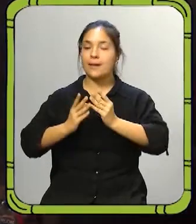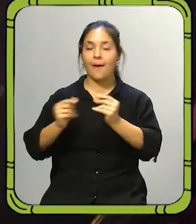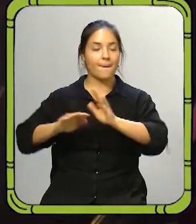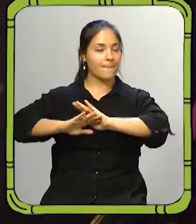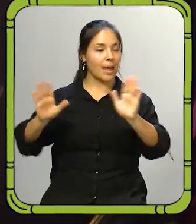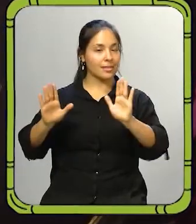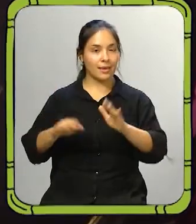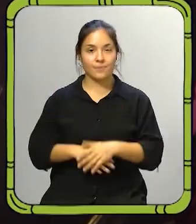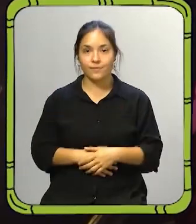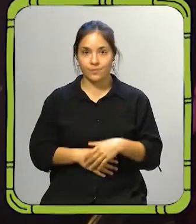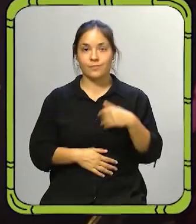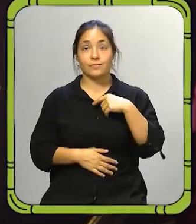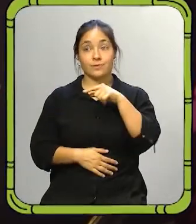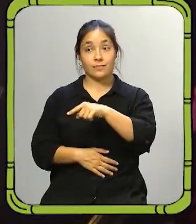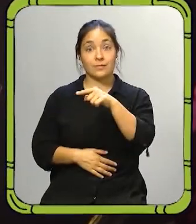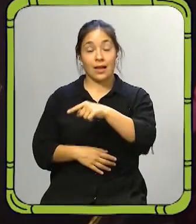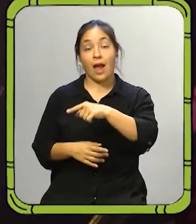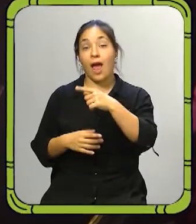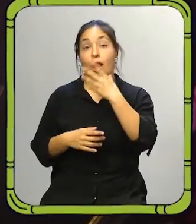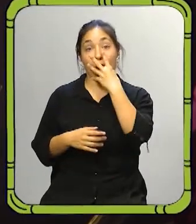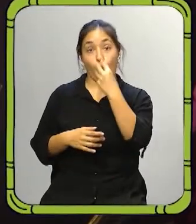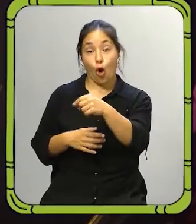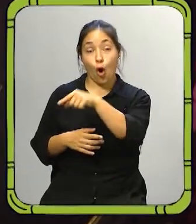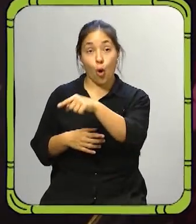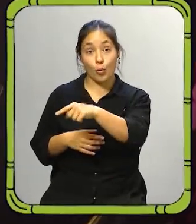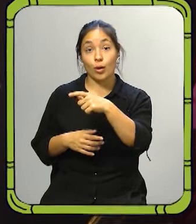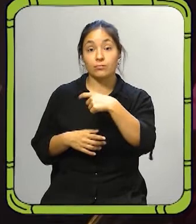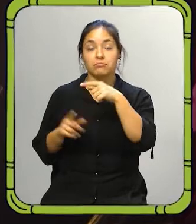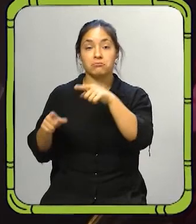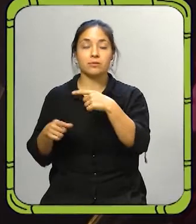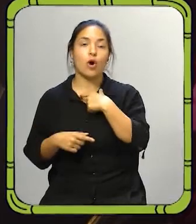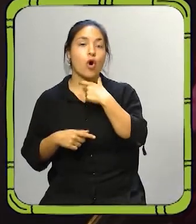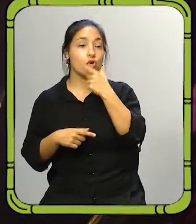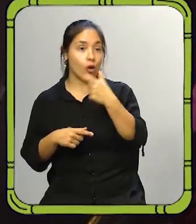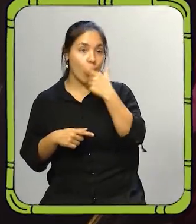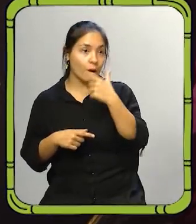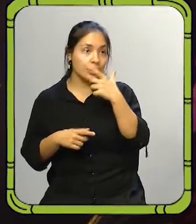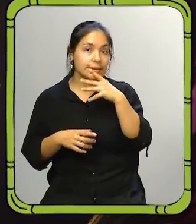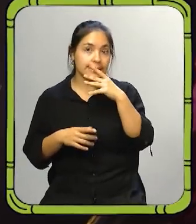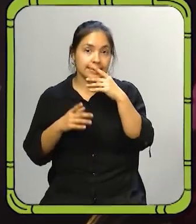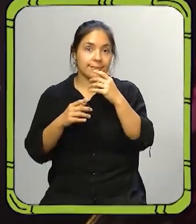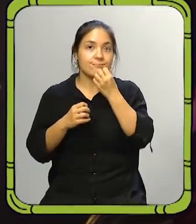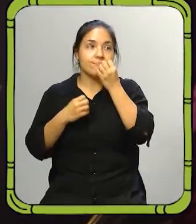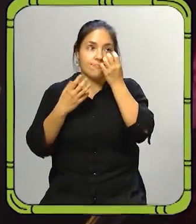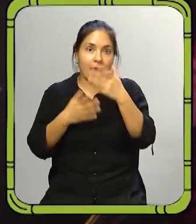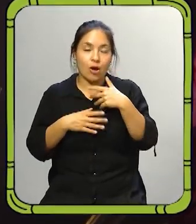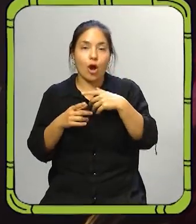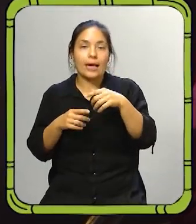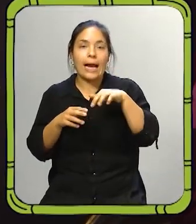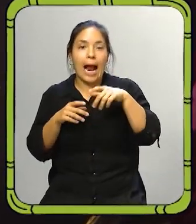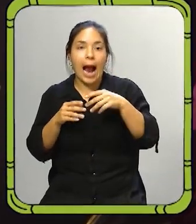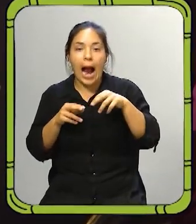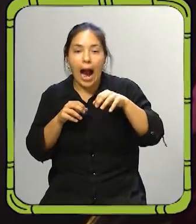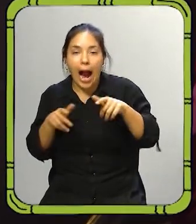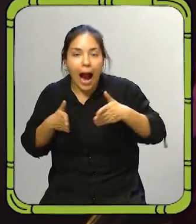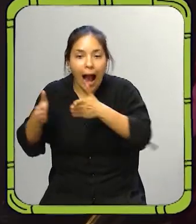charla. Por más señorito lobo que fuera, como decía su mamá, Rojo tomó el camino, obviamente, más corto. Bien sabía él que el